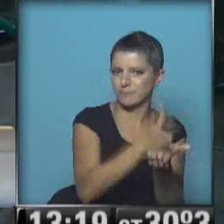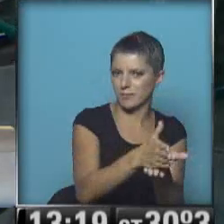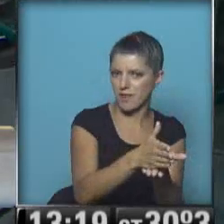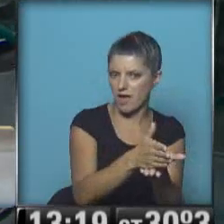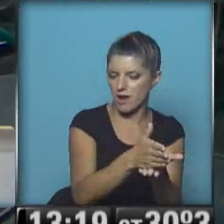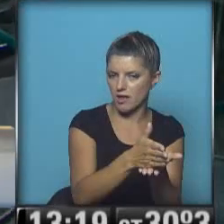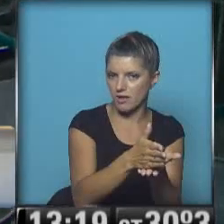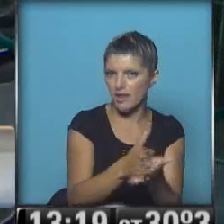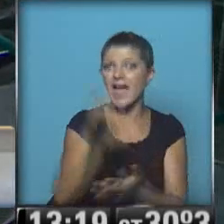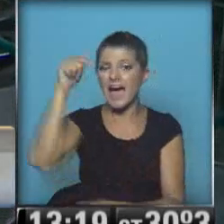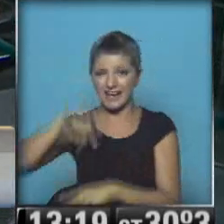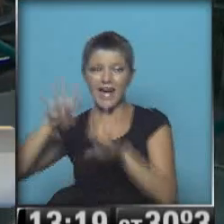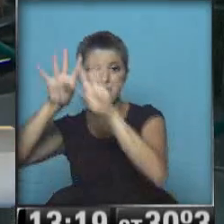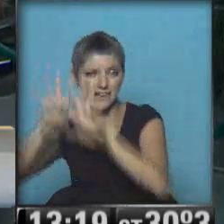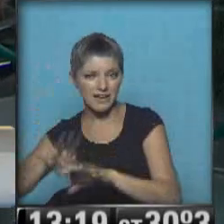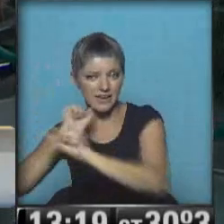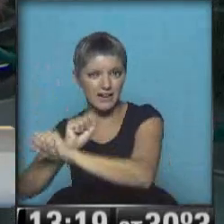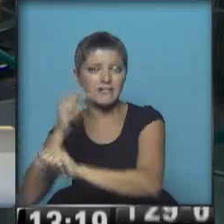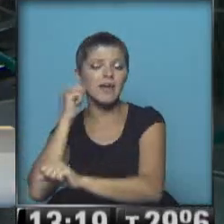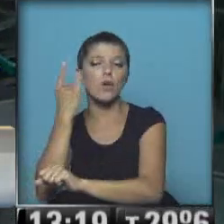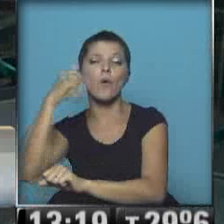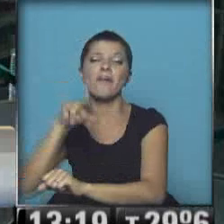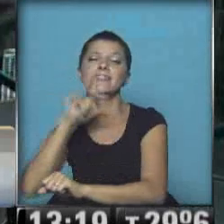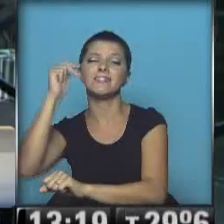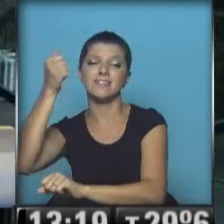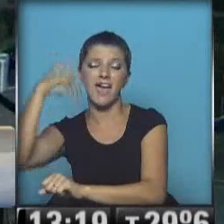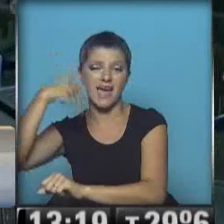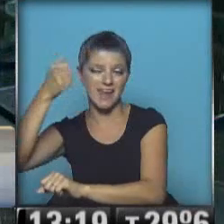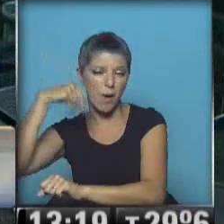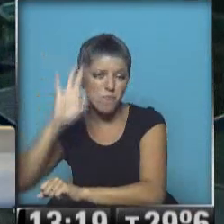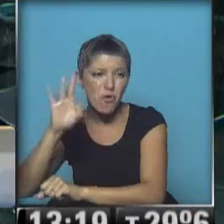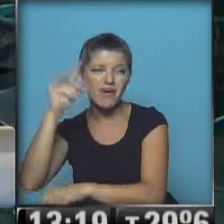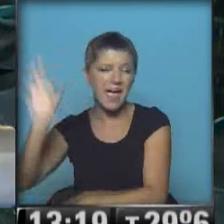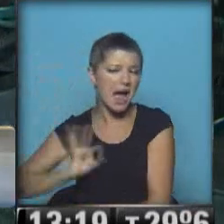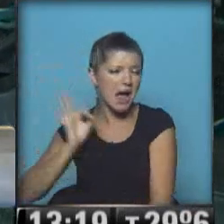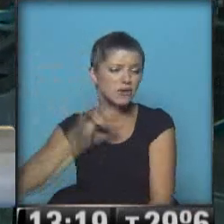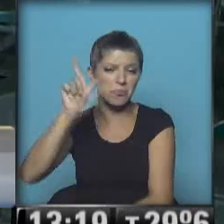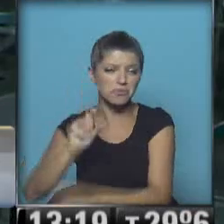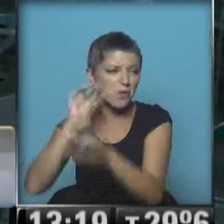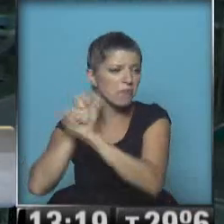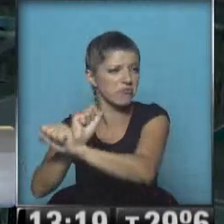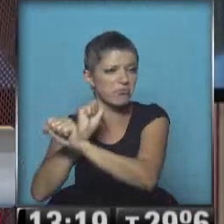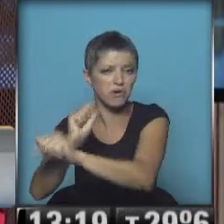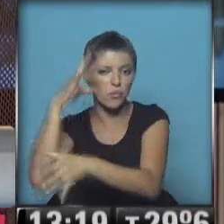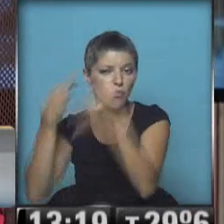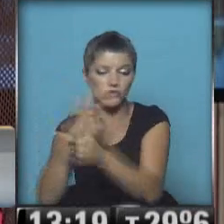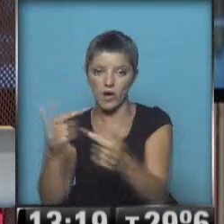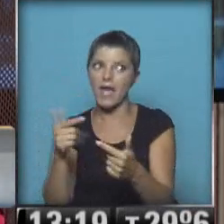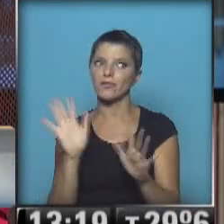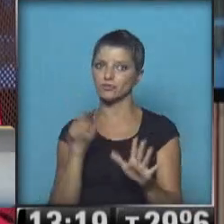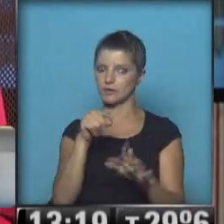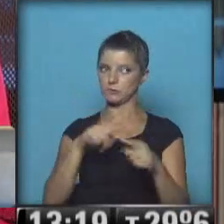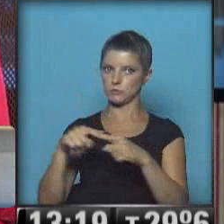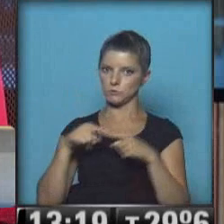gente hace décadas sin juicio de Qué derechos humanos me están hablando entonces realmente hubo una una una tensión